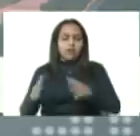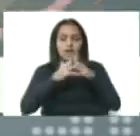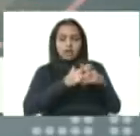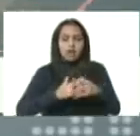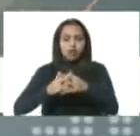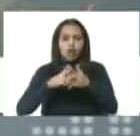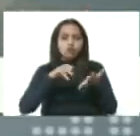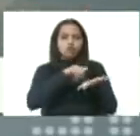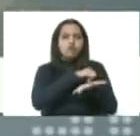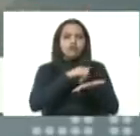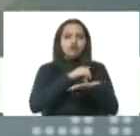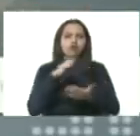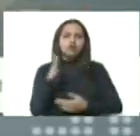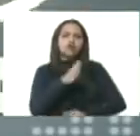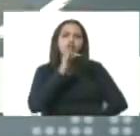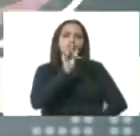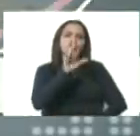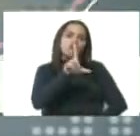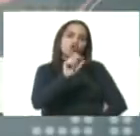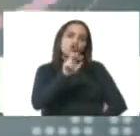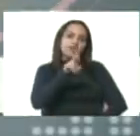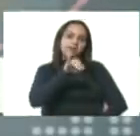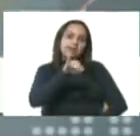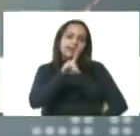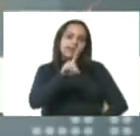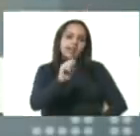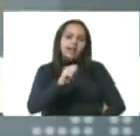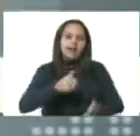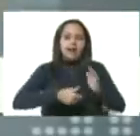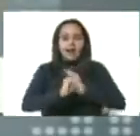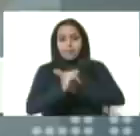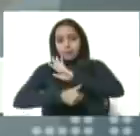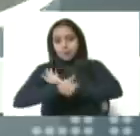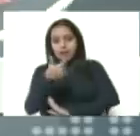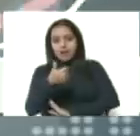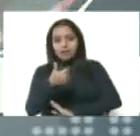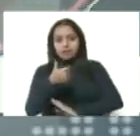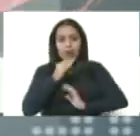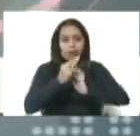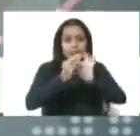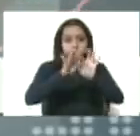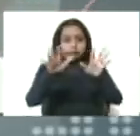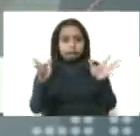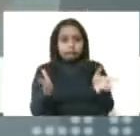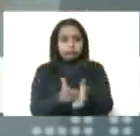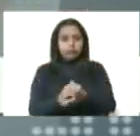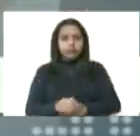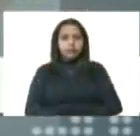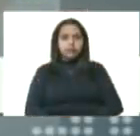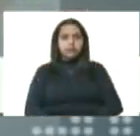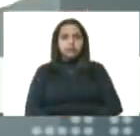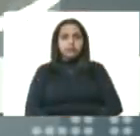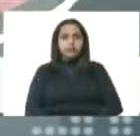el epicentro de la pandemia en los Estados Unidos. Hoy Florida inició la semana con